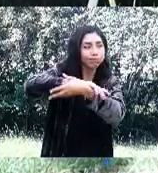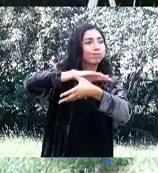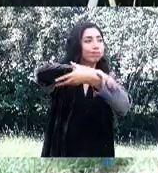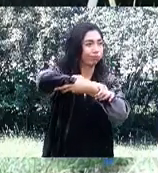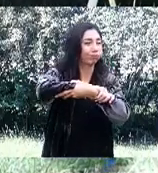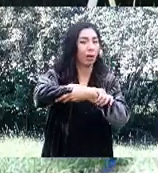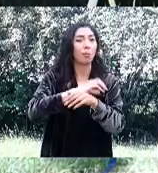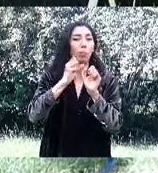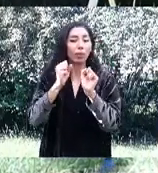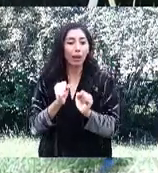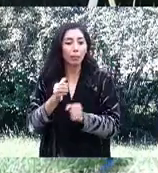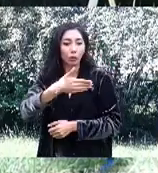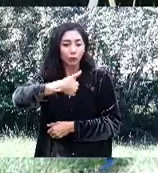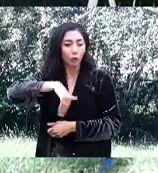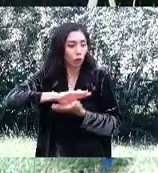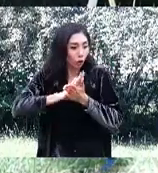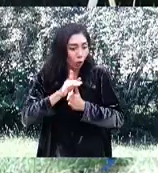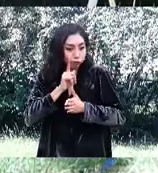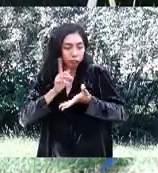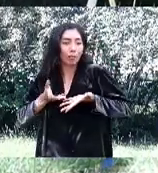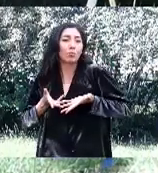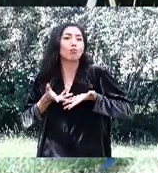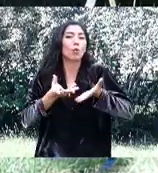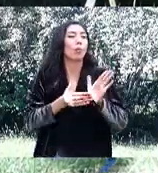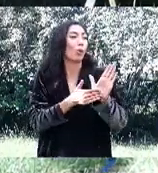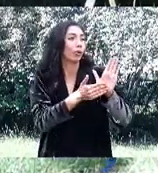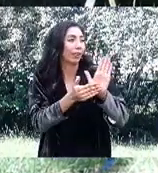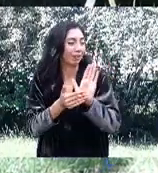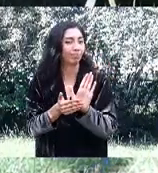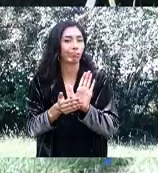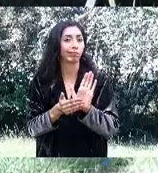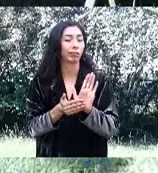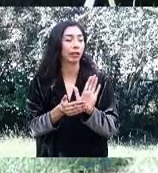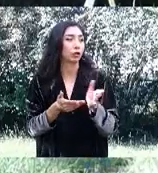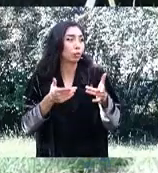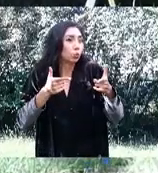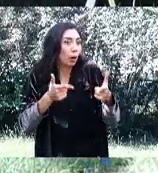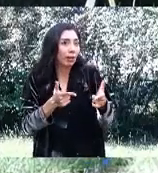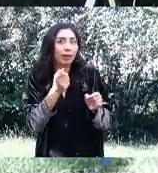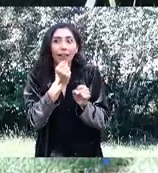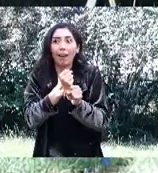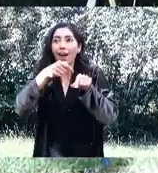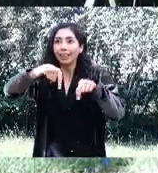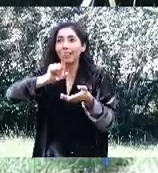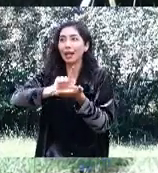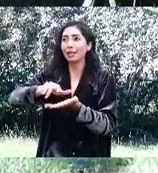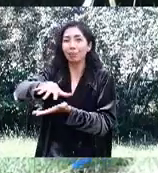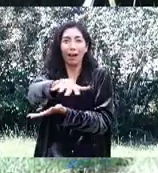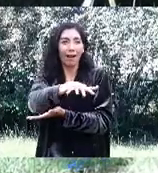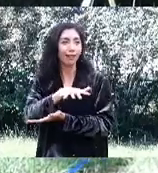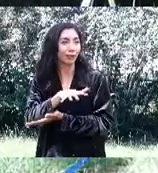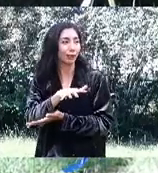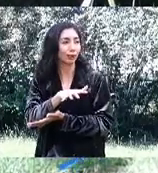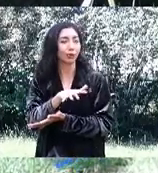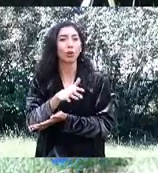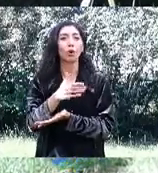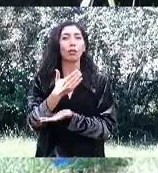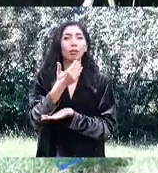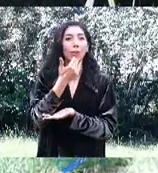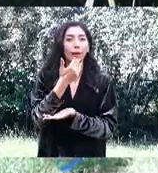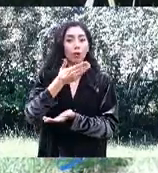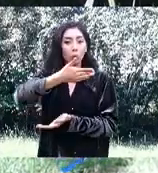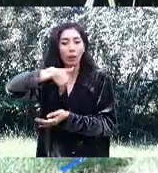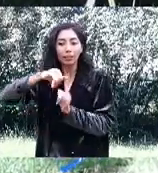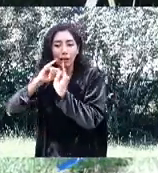podamos ser generosos con todo lo que tenemos con este privilegio de trabajar en este espacio de trabajar de nuestras